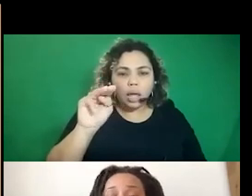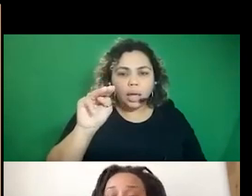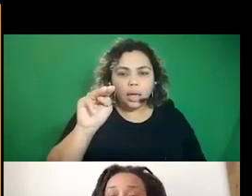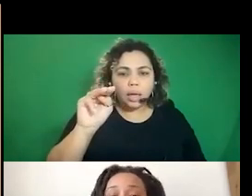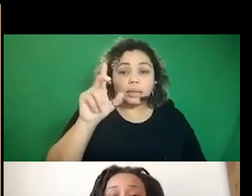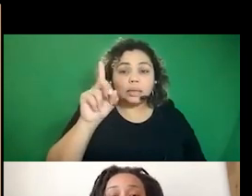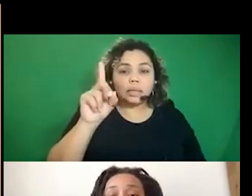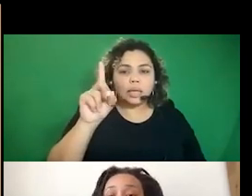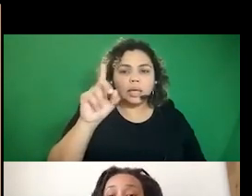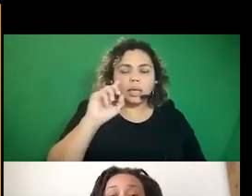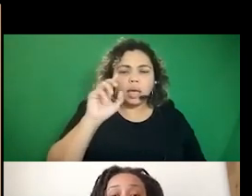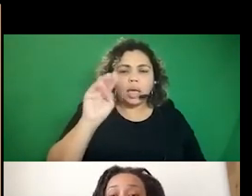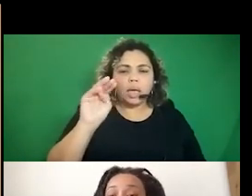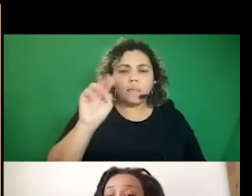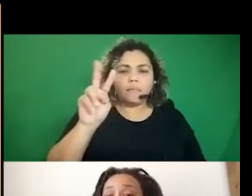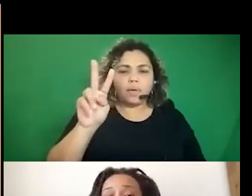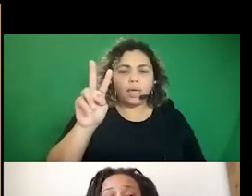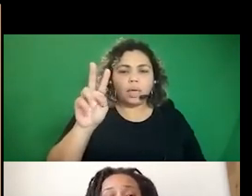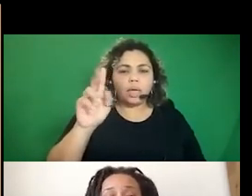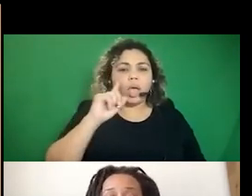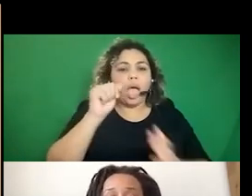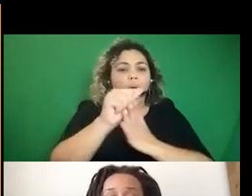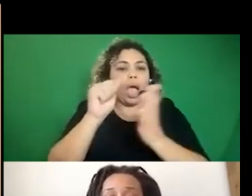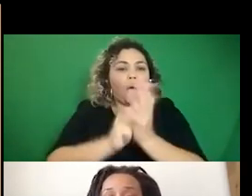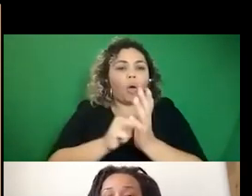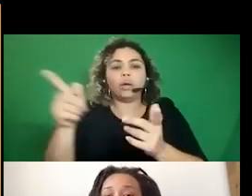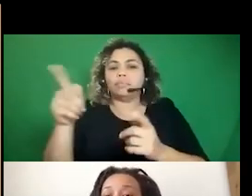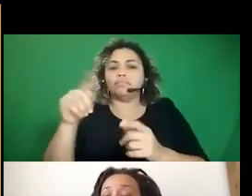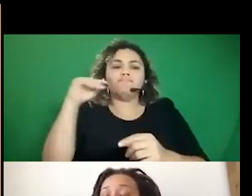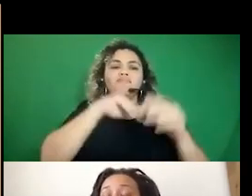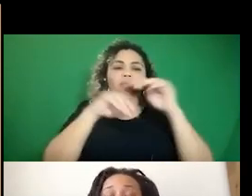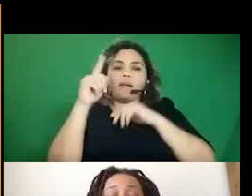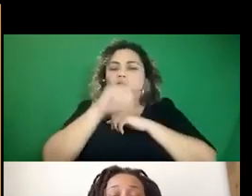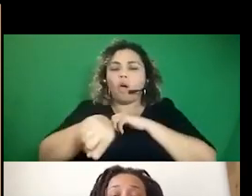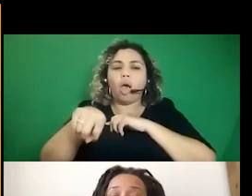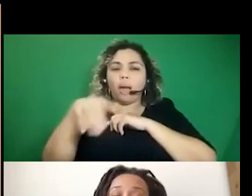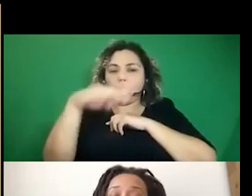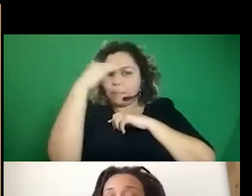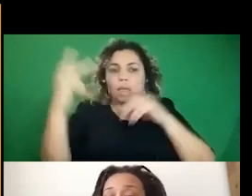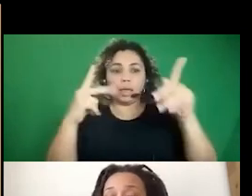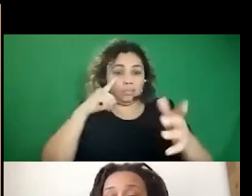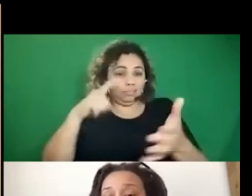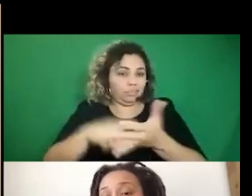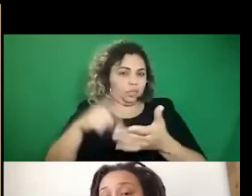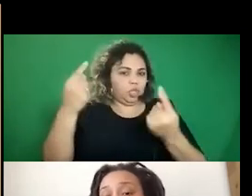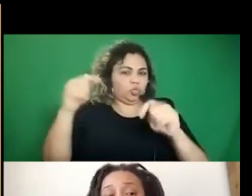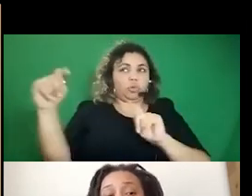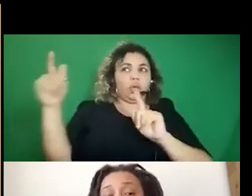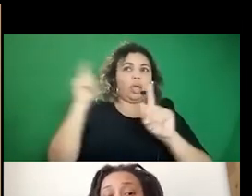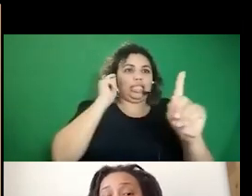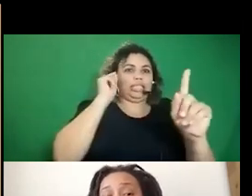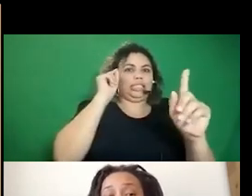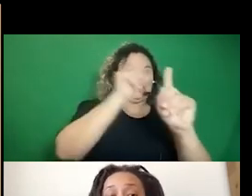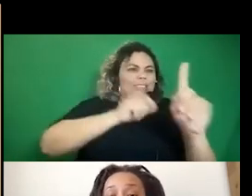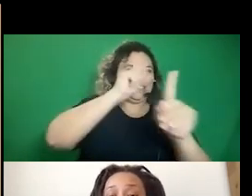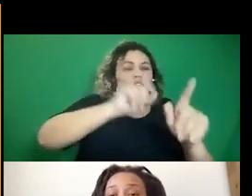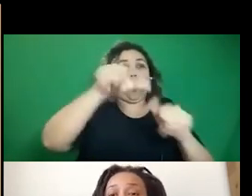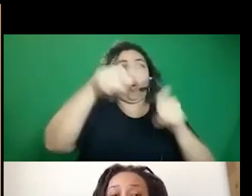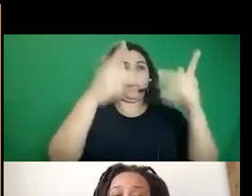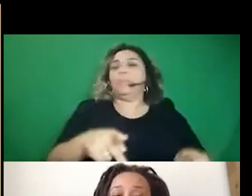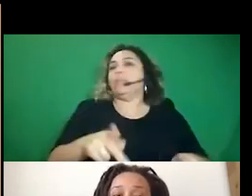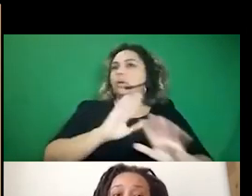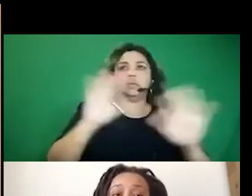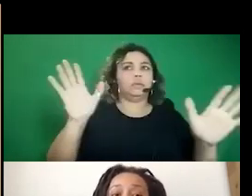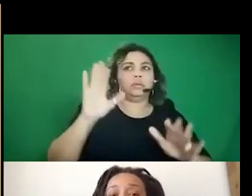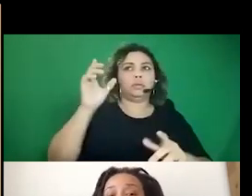ejemplo notable fue la cuenta twitter de bieler y reconocieron que estaban